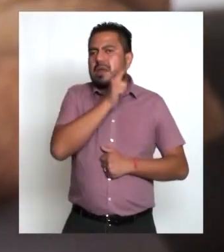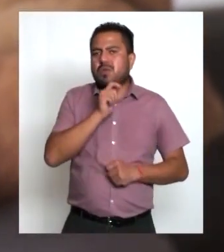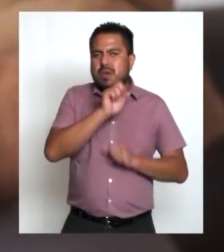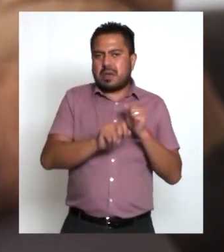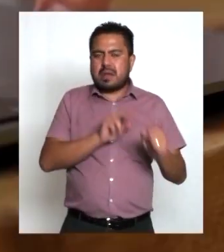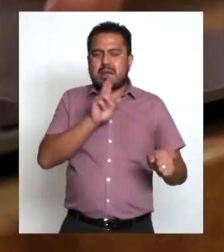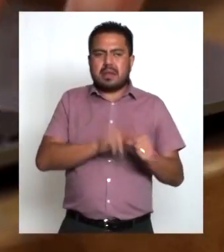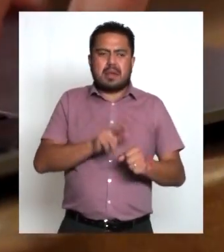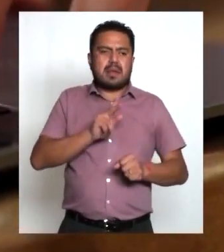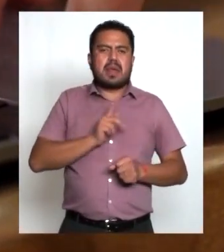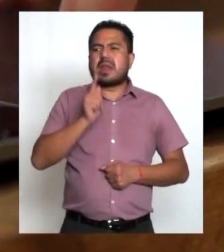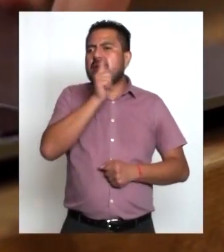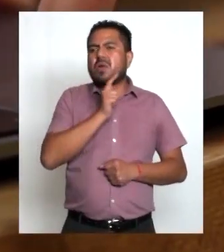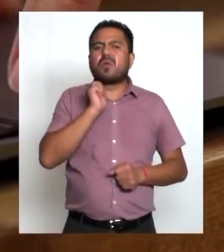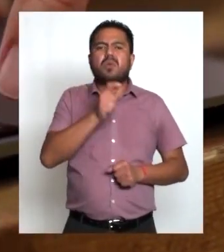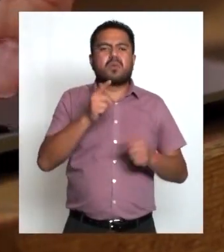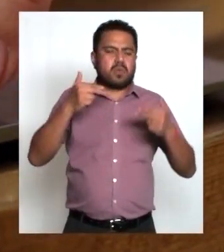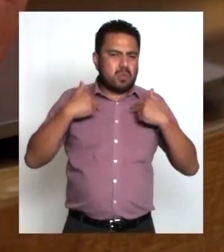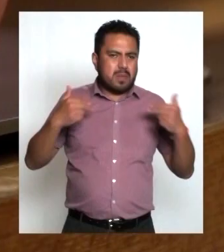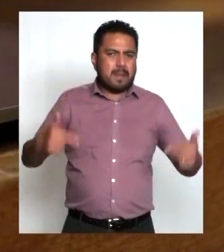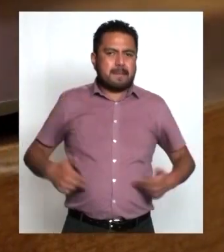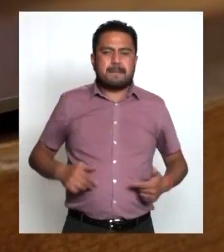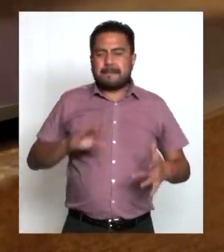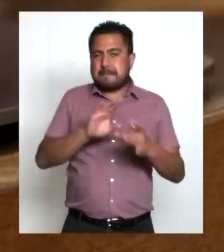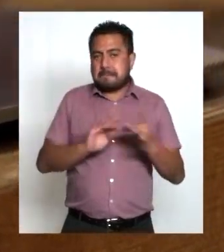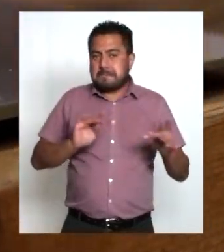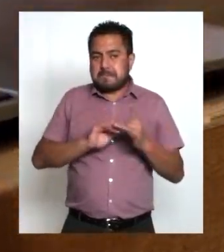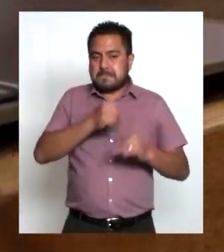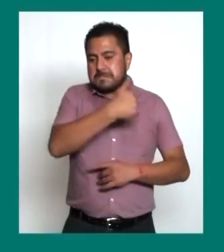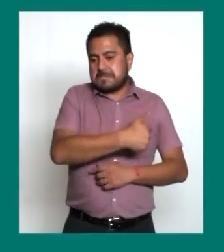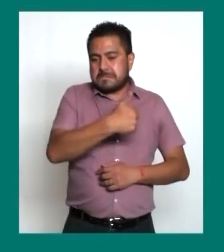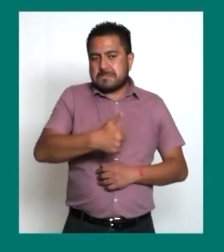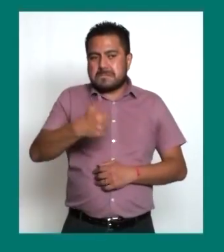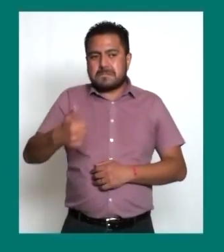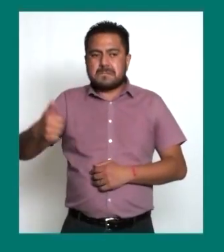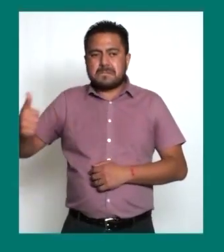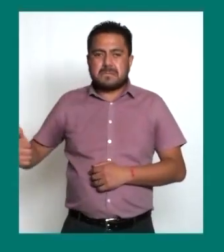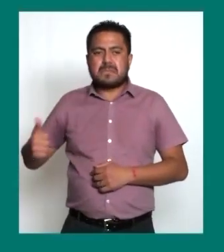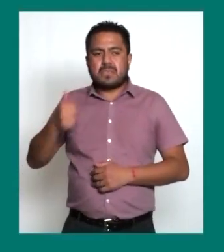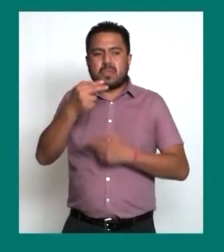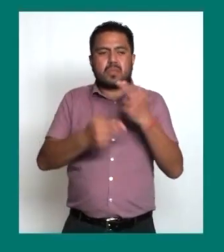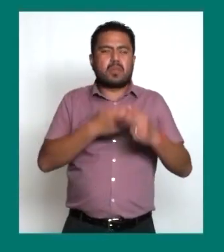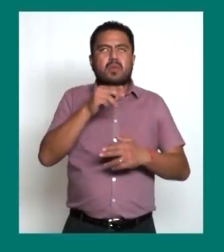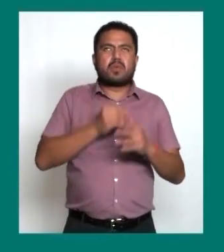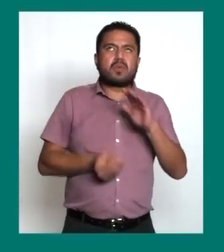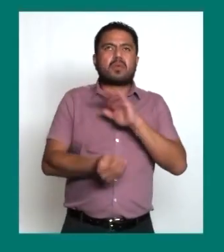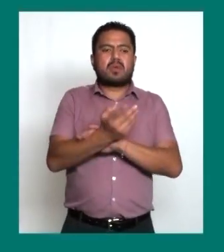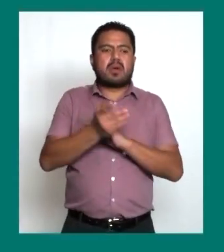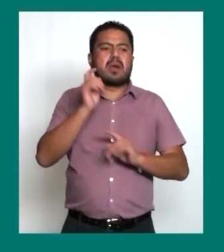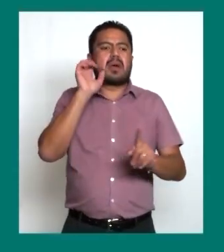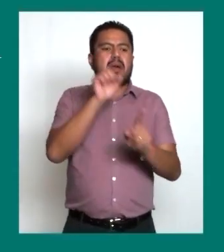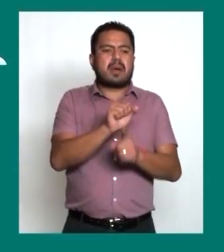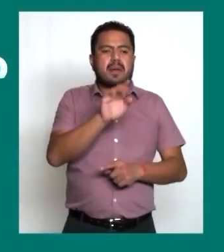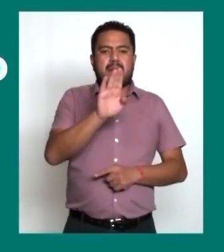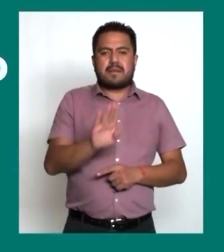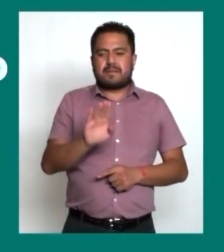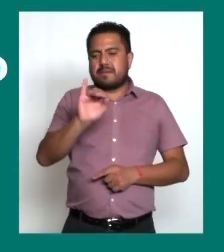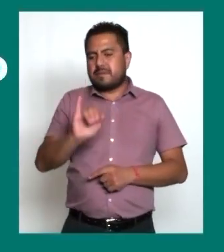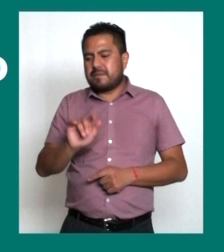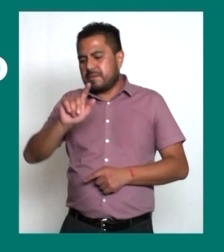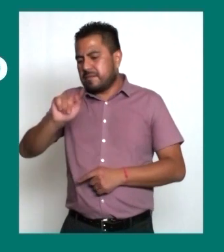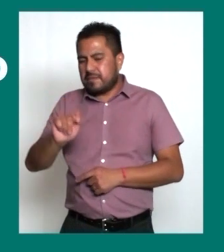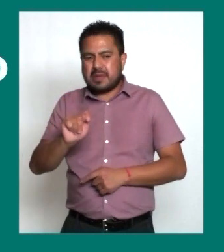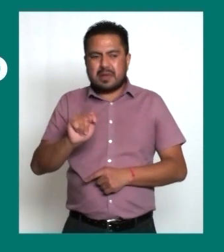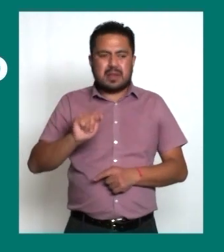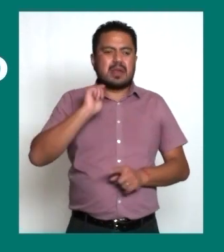nuestro lenguaje natural, el lenguaje de humanos. Es decir, cada archivo que se sube a la nube se convierte y se mide en